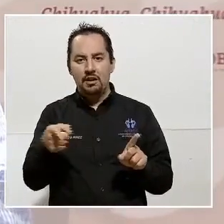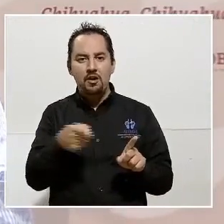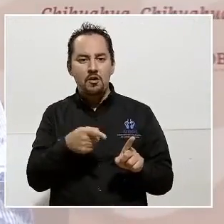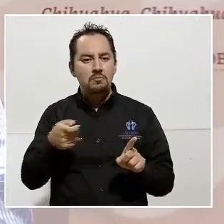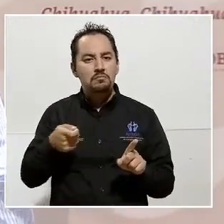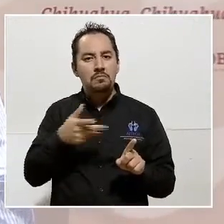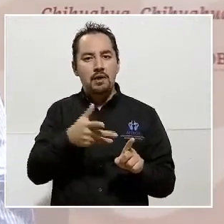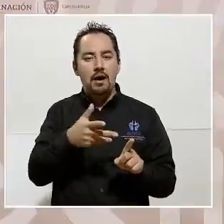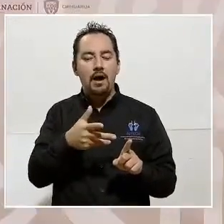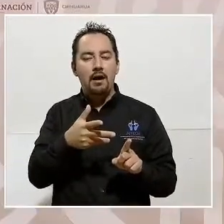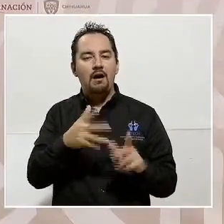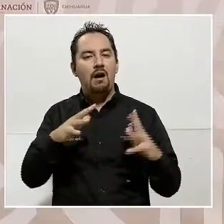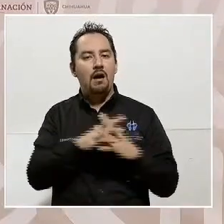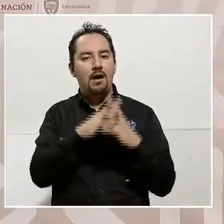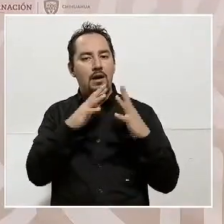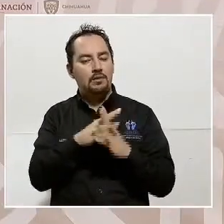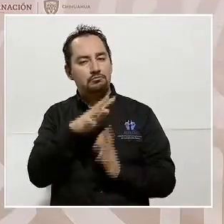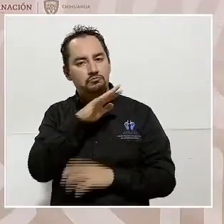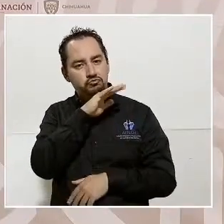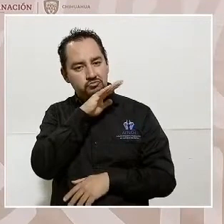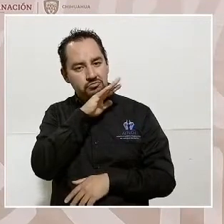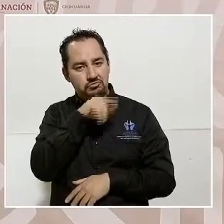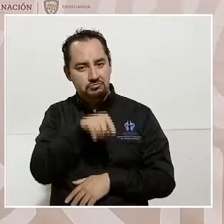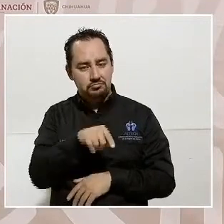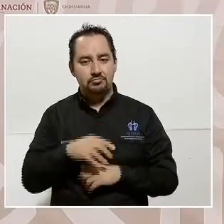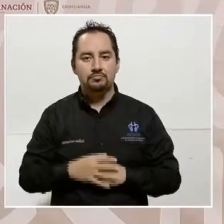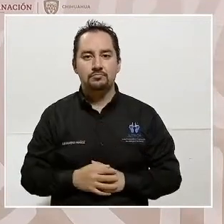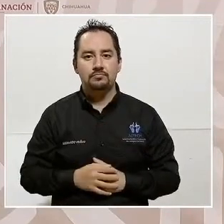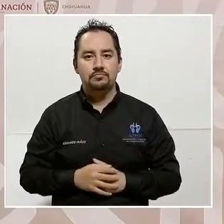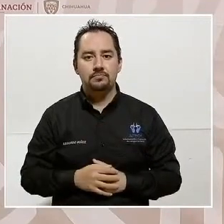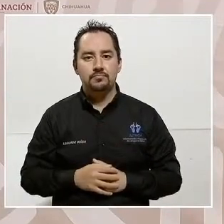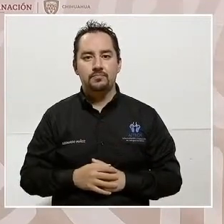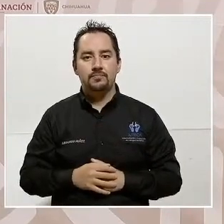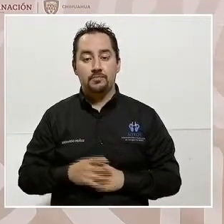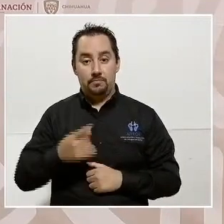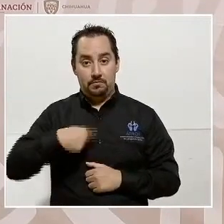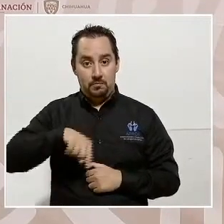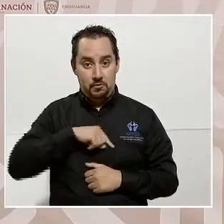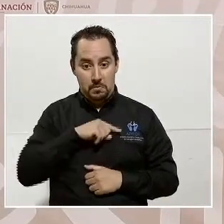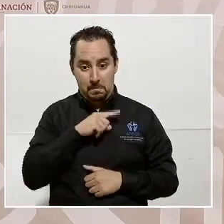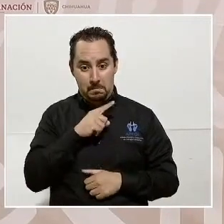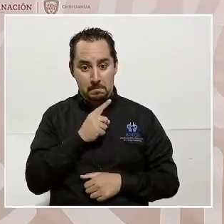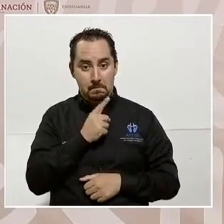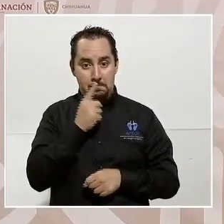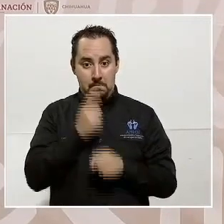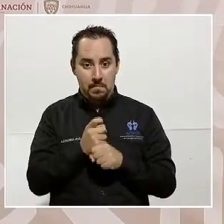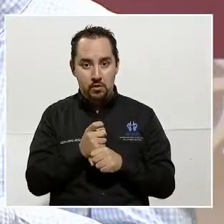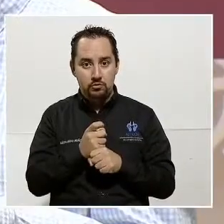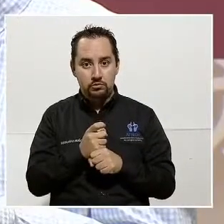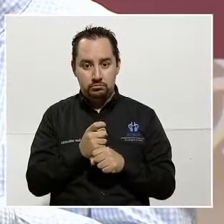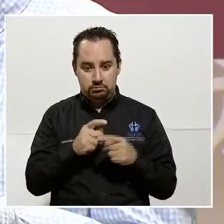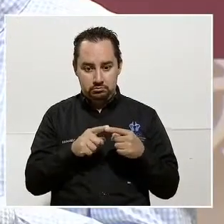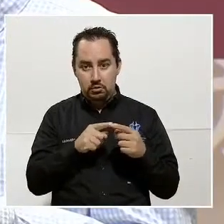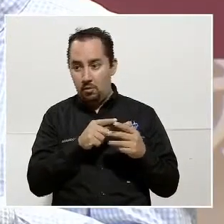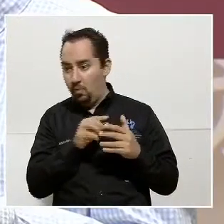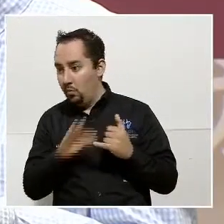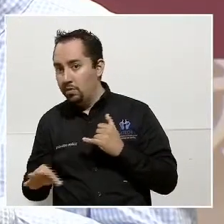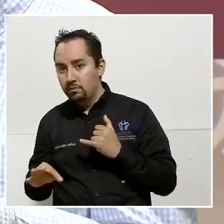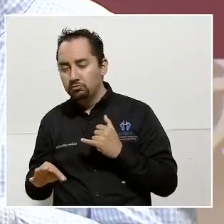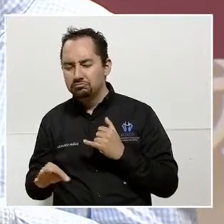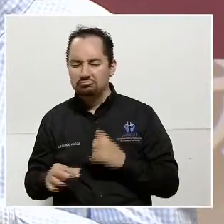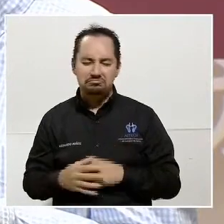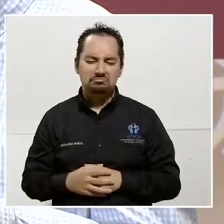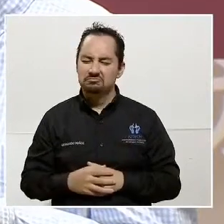como la Guerra Sucia. No somos los primeros, ni seremos los últimos en participar en